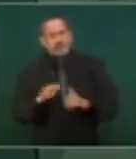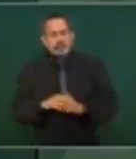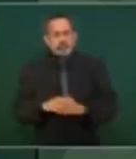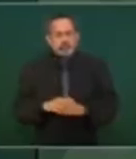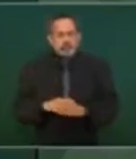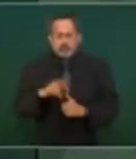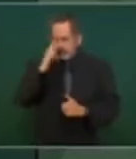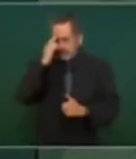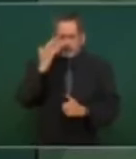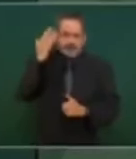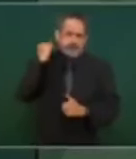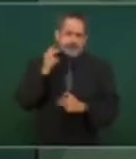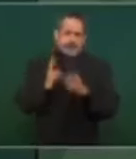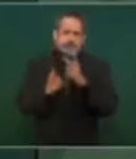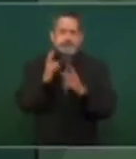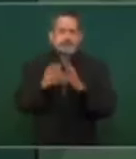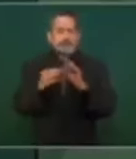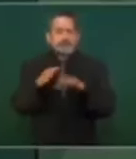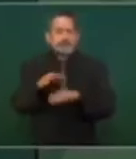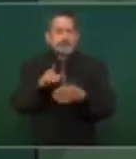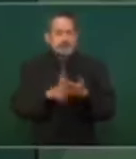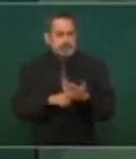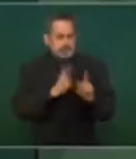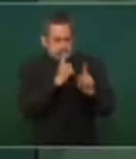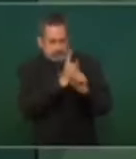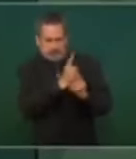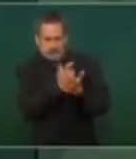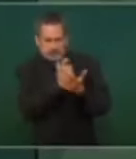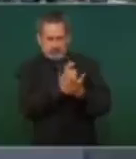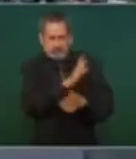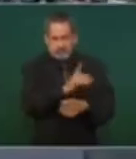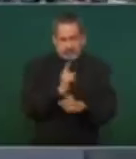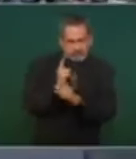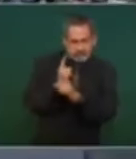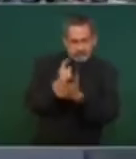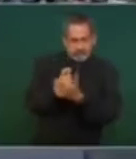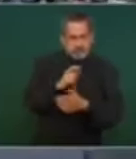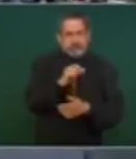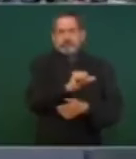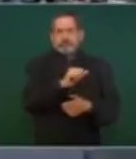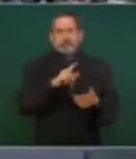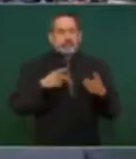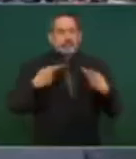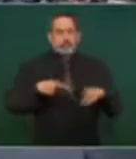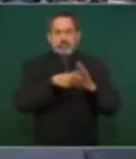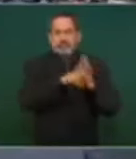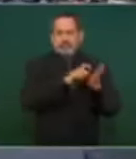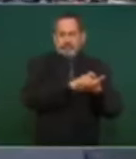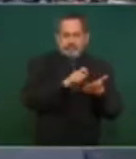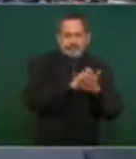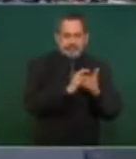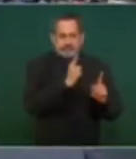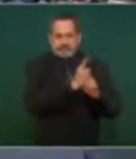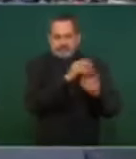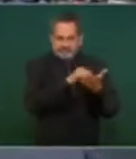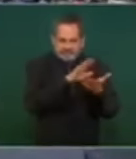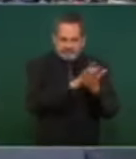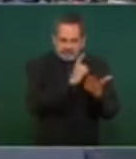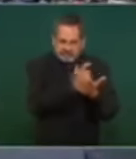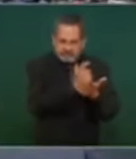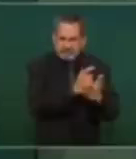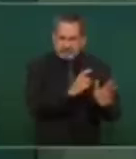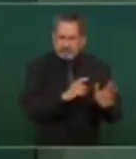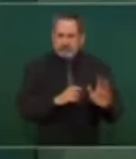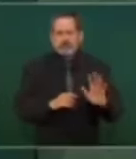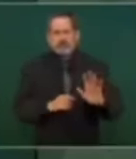hablábamos la vez pasada de las intimidaciones a periodistas y lo hacen muchas